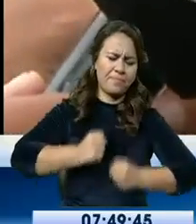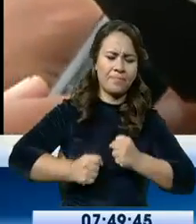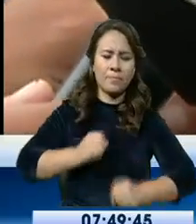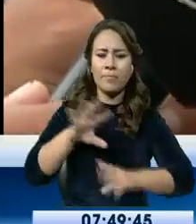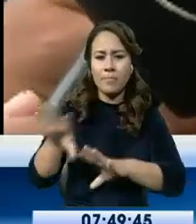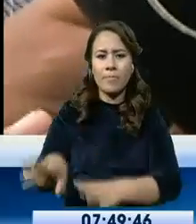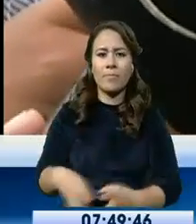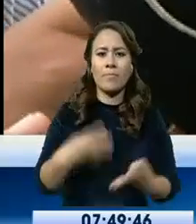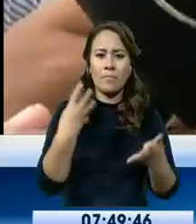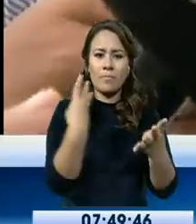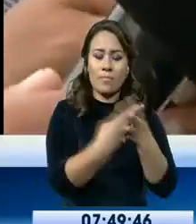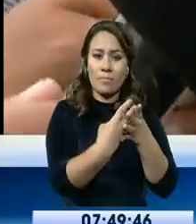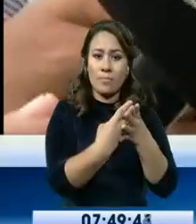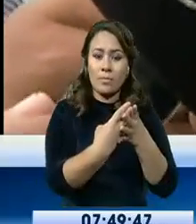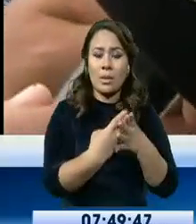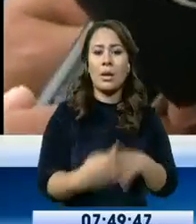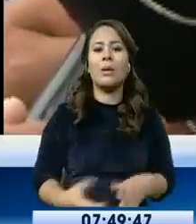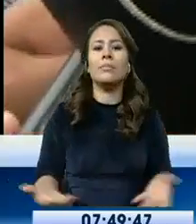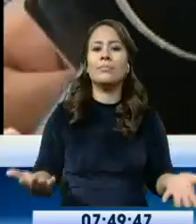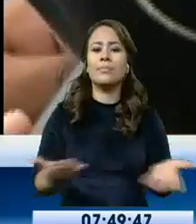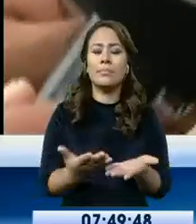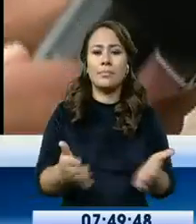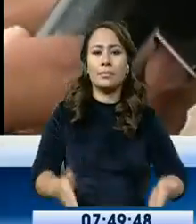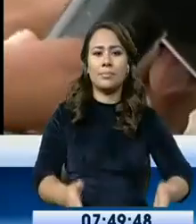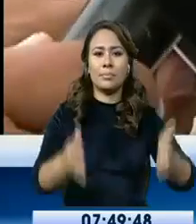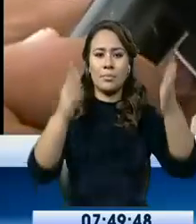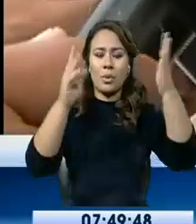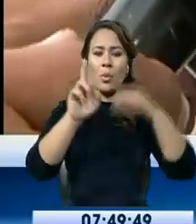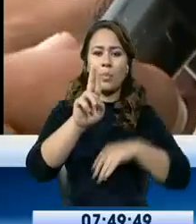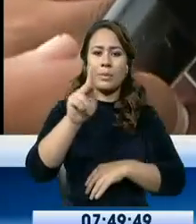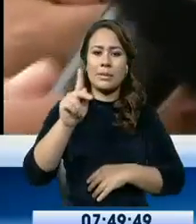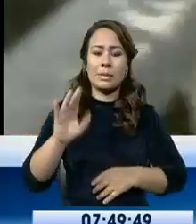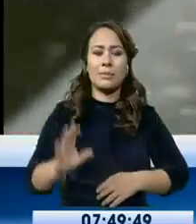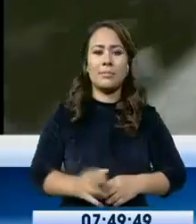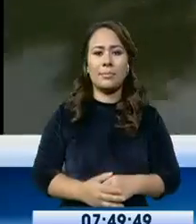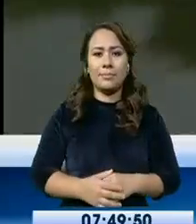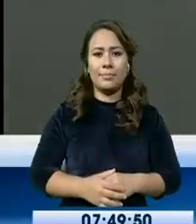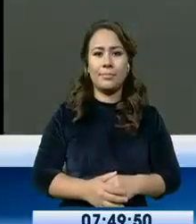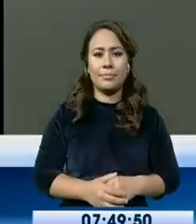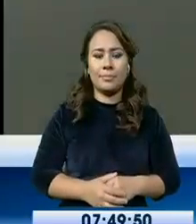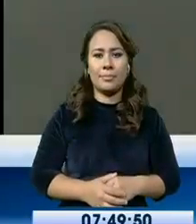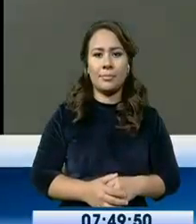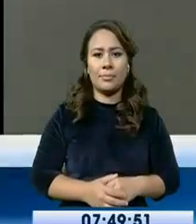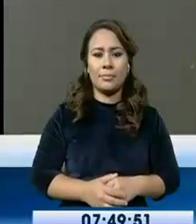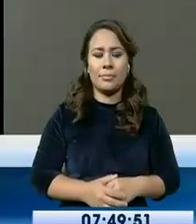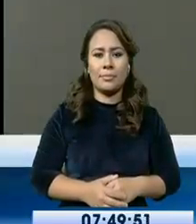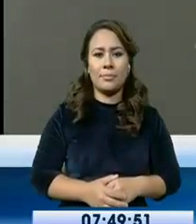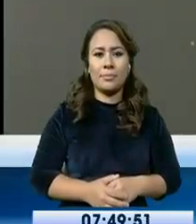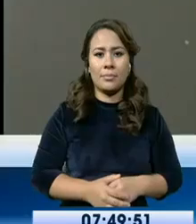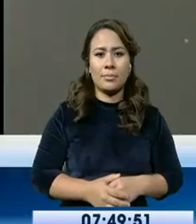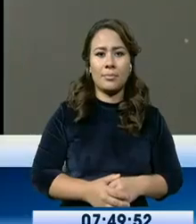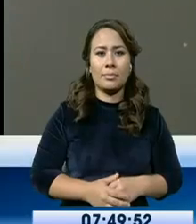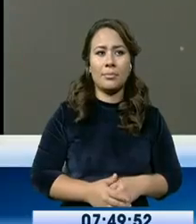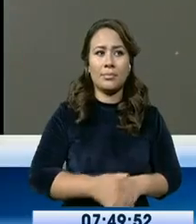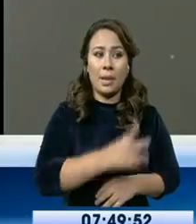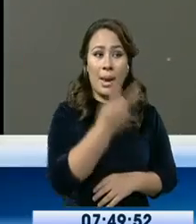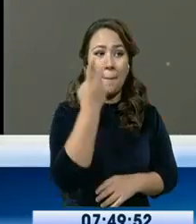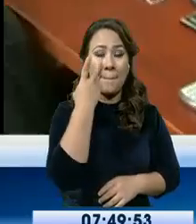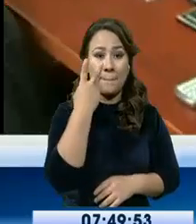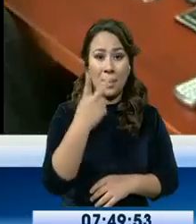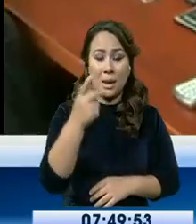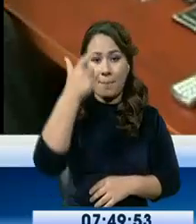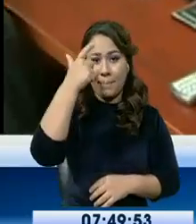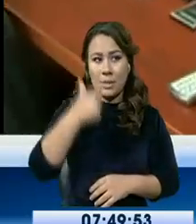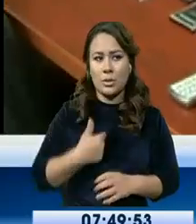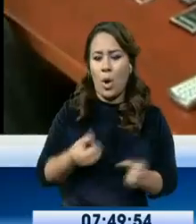lo que cogimos fue llevarlo a la orilla y ahí vinieron los pacos y le pusieron todo eso. En su intento de huida, el sujeto habría dejado botada